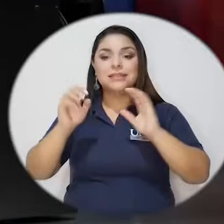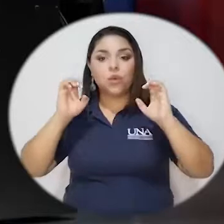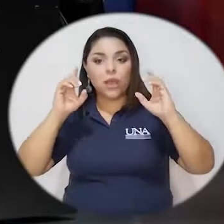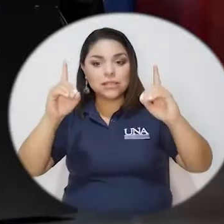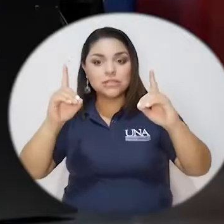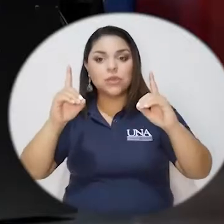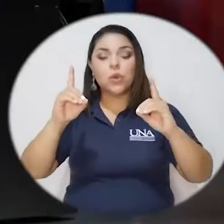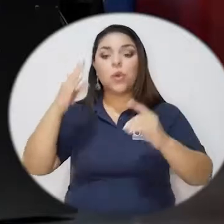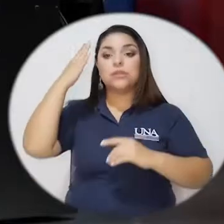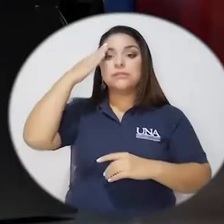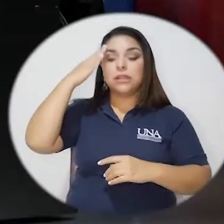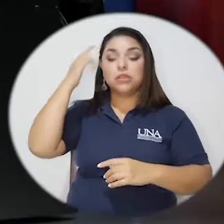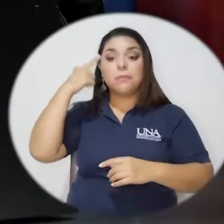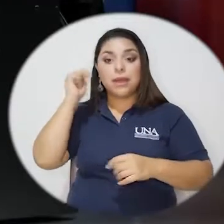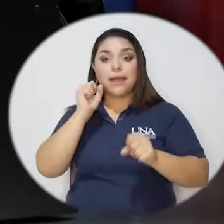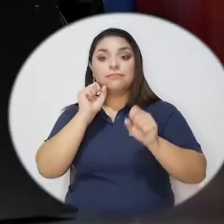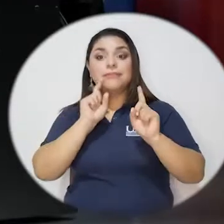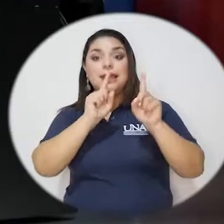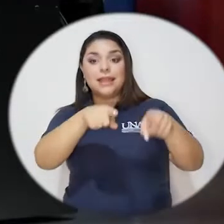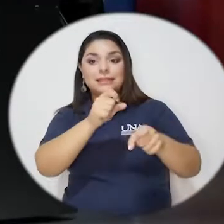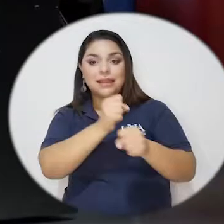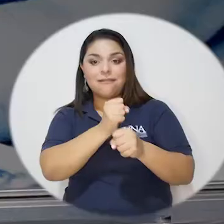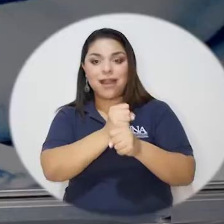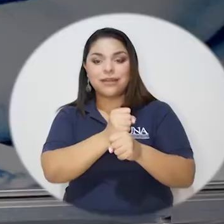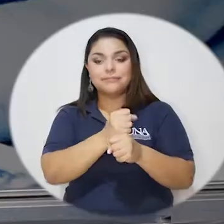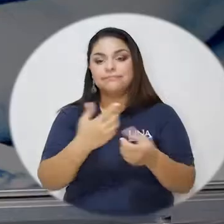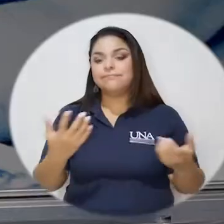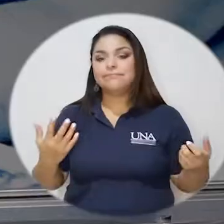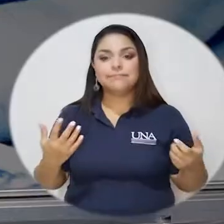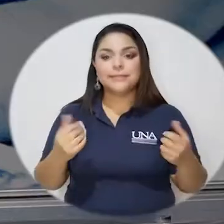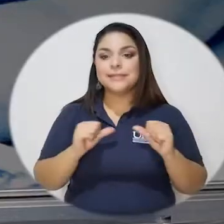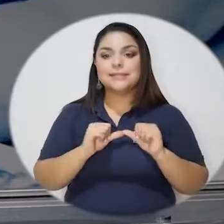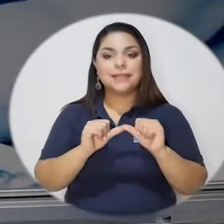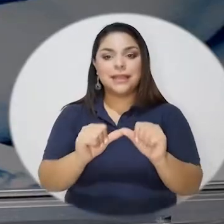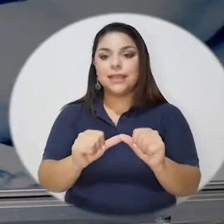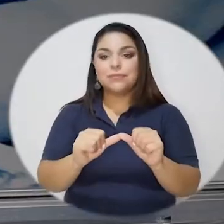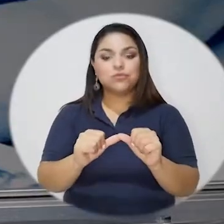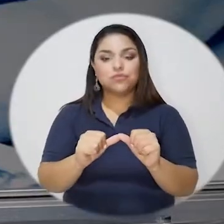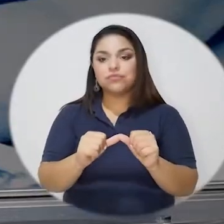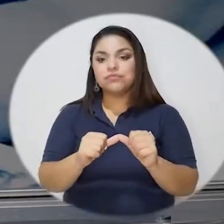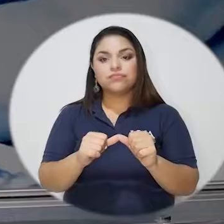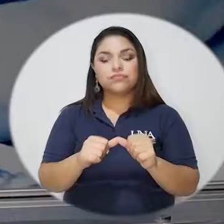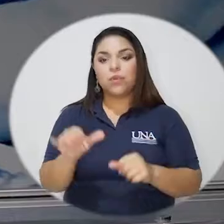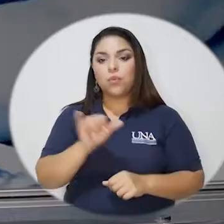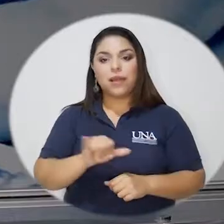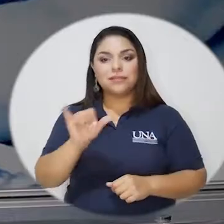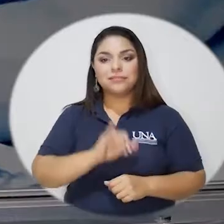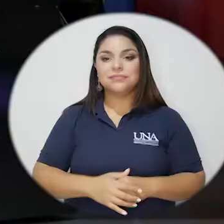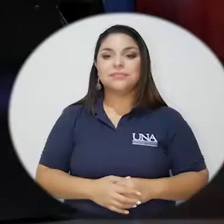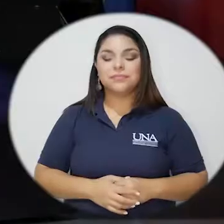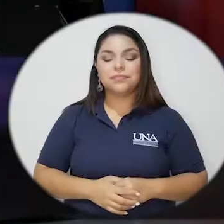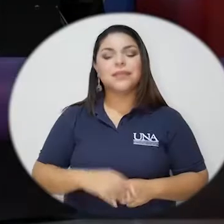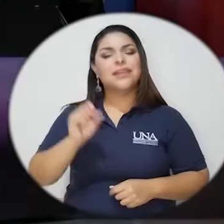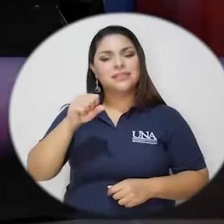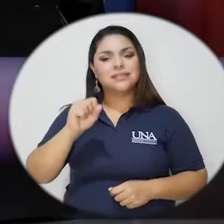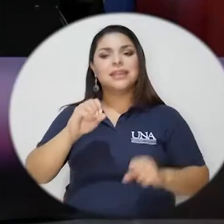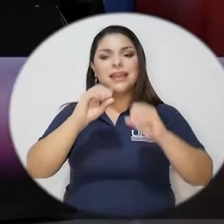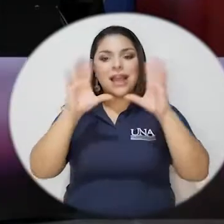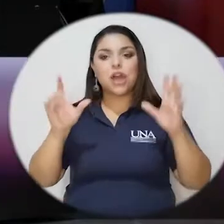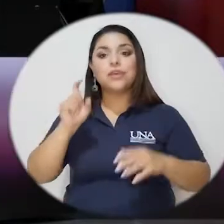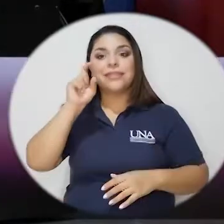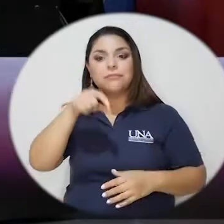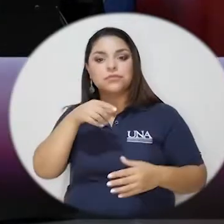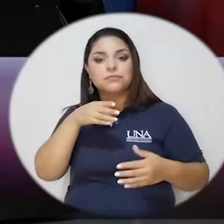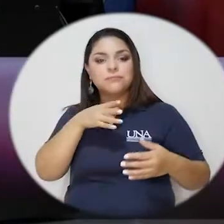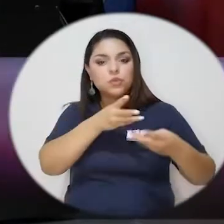con las habilidades, con los conocimientos para llenar esos cargos, o sea, seguimos llevando agua al mismo molino. Sí, hay que